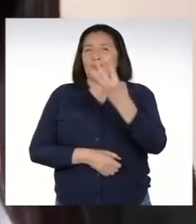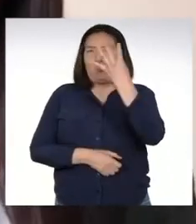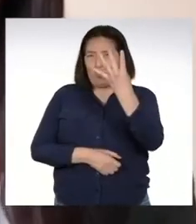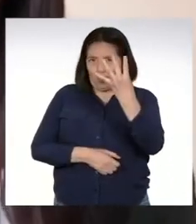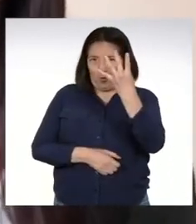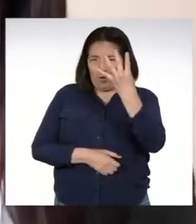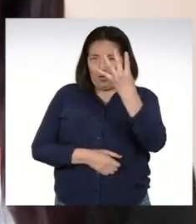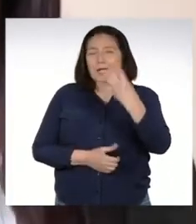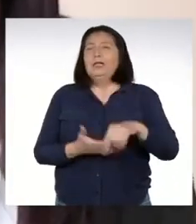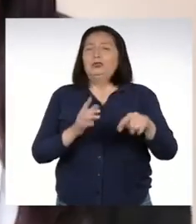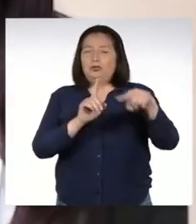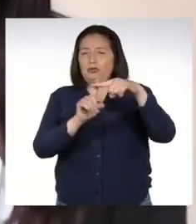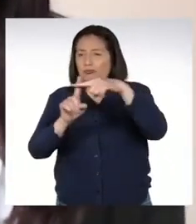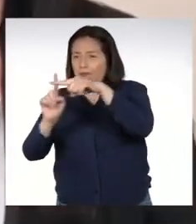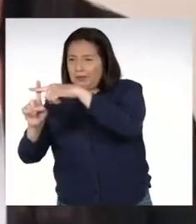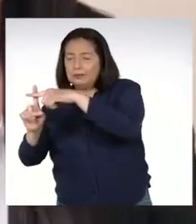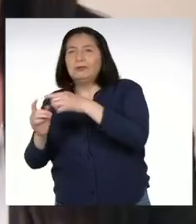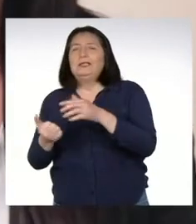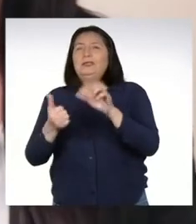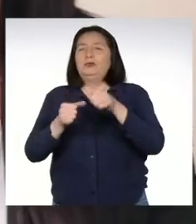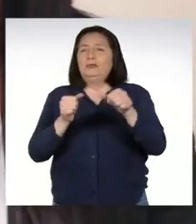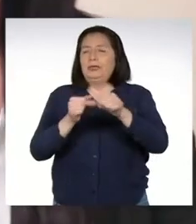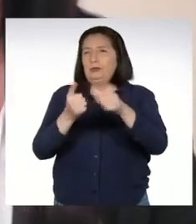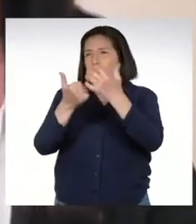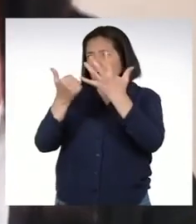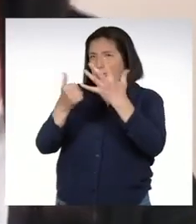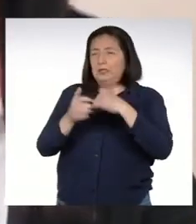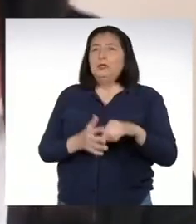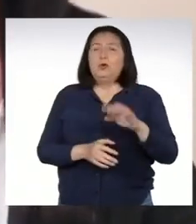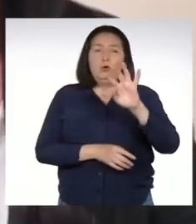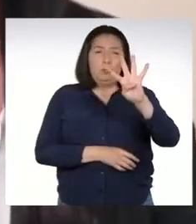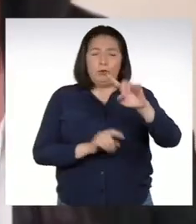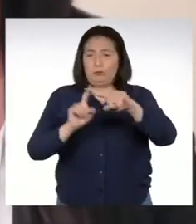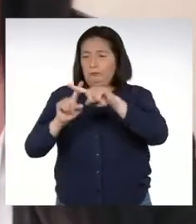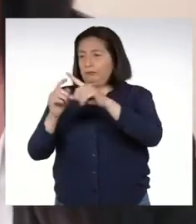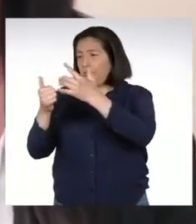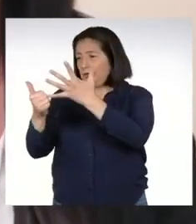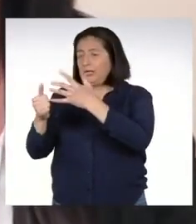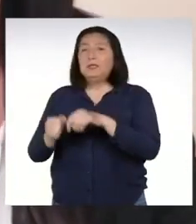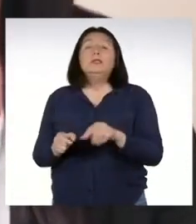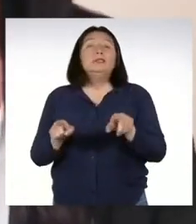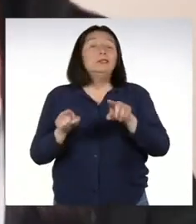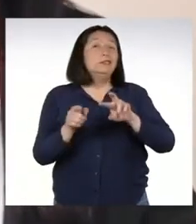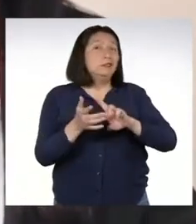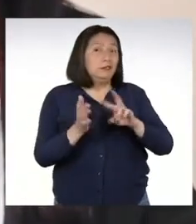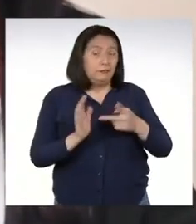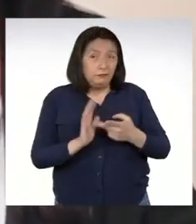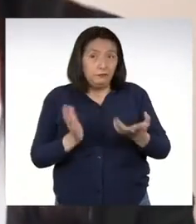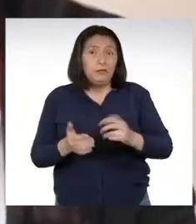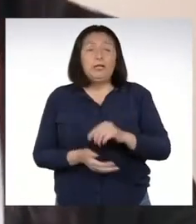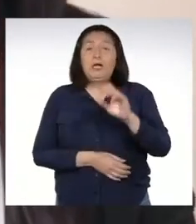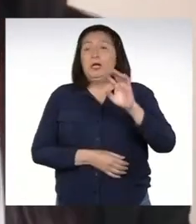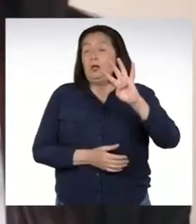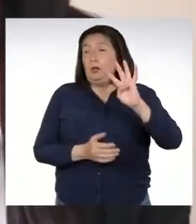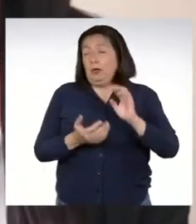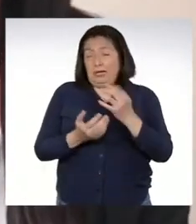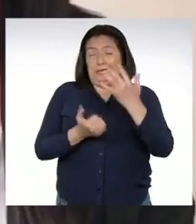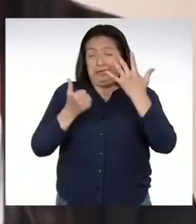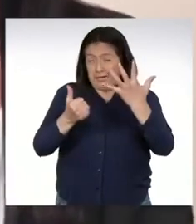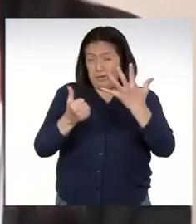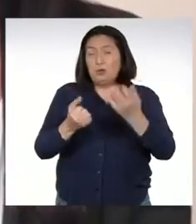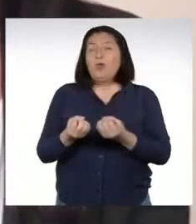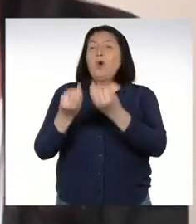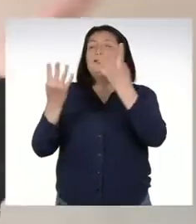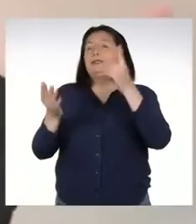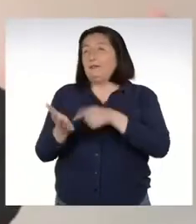veces el número 6. 4 por 6, es decir, 4 veces el número